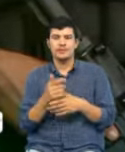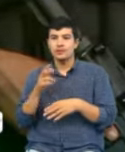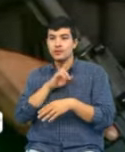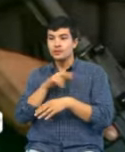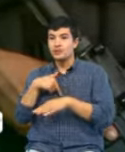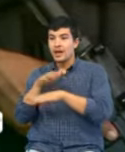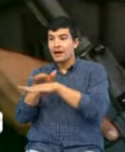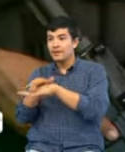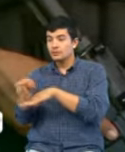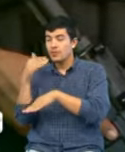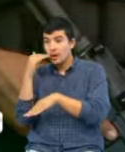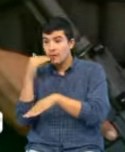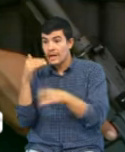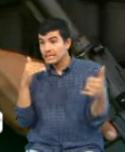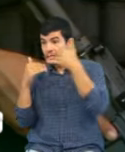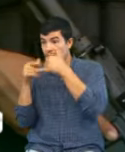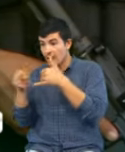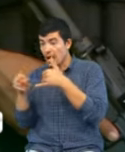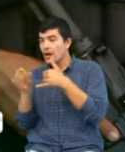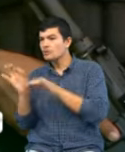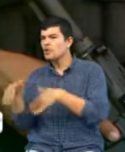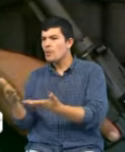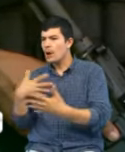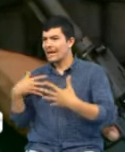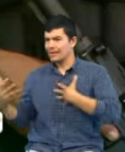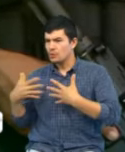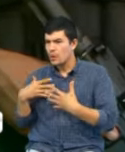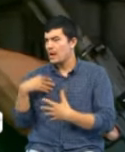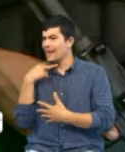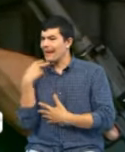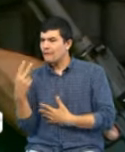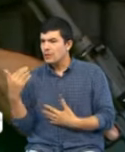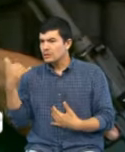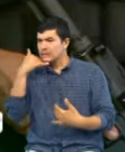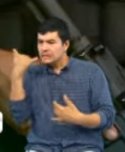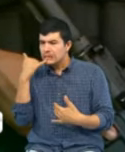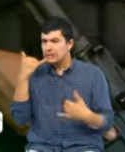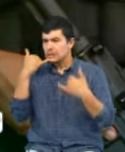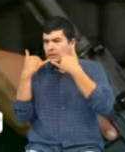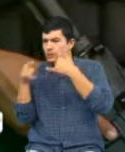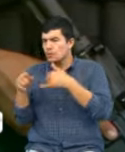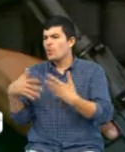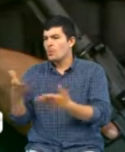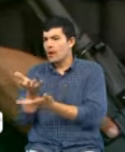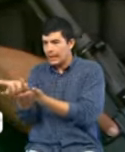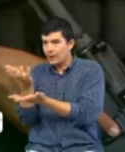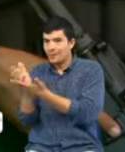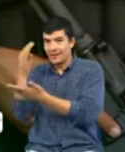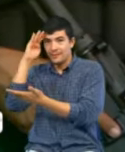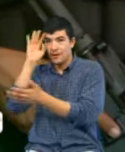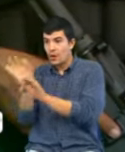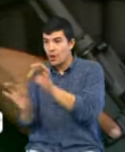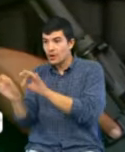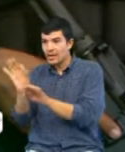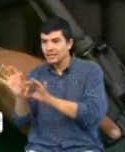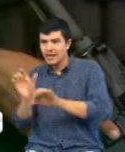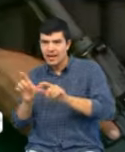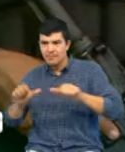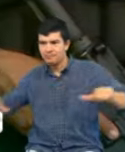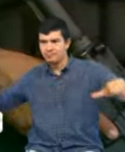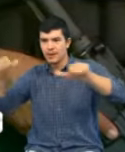a lo a la llamada extorsiva Cómo portarse frente a a la intimidación de la cual estaba siendo objeto organizamos un operativo y